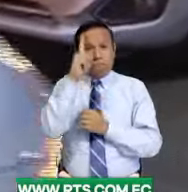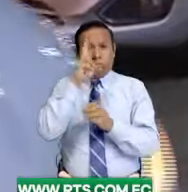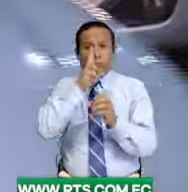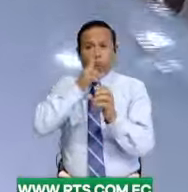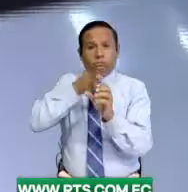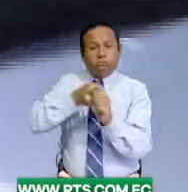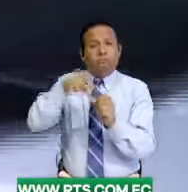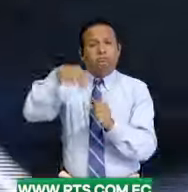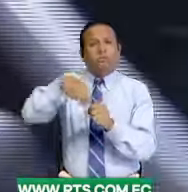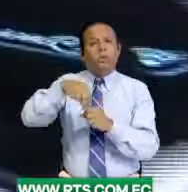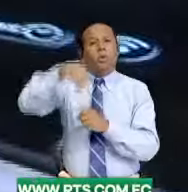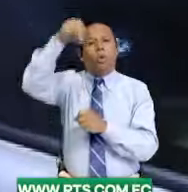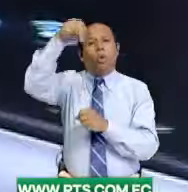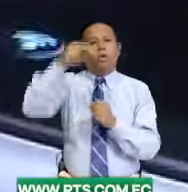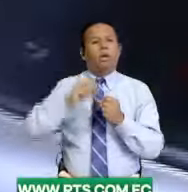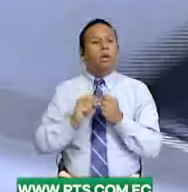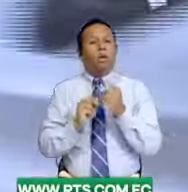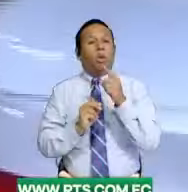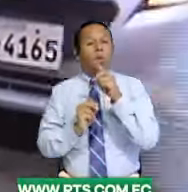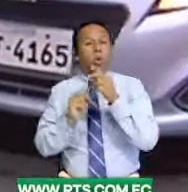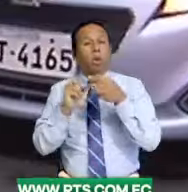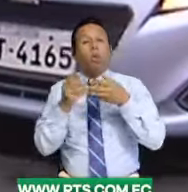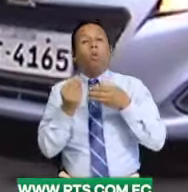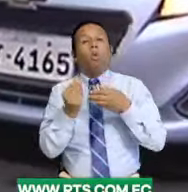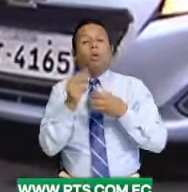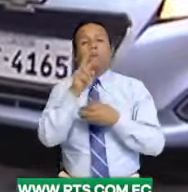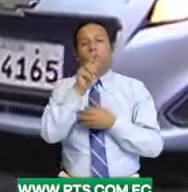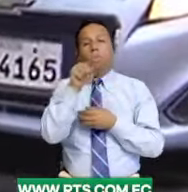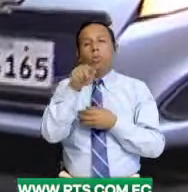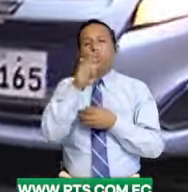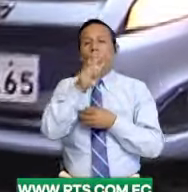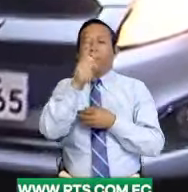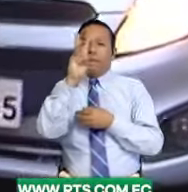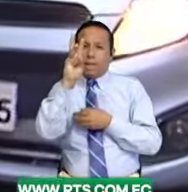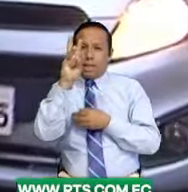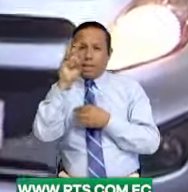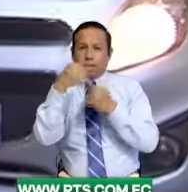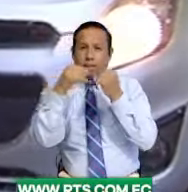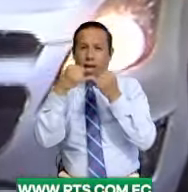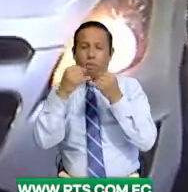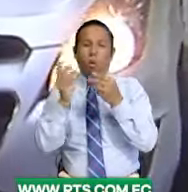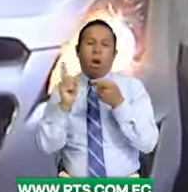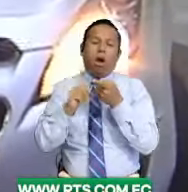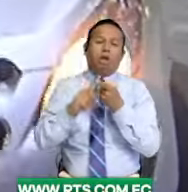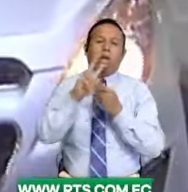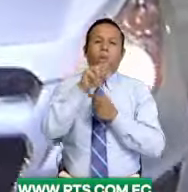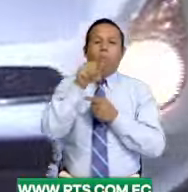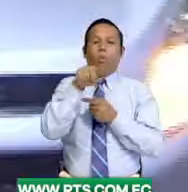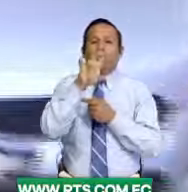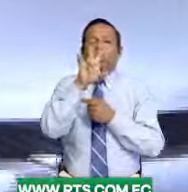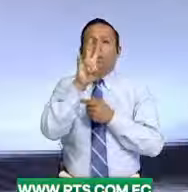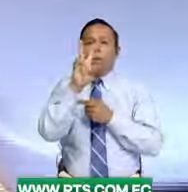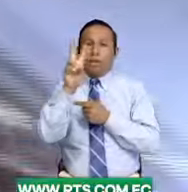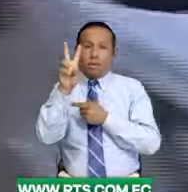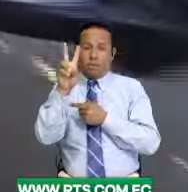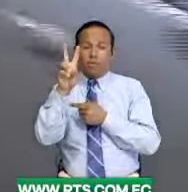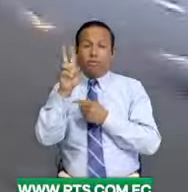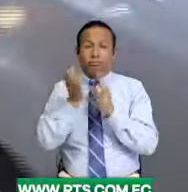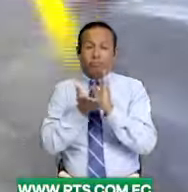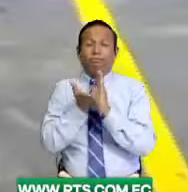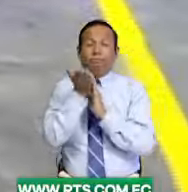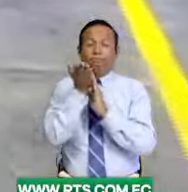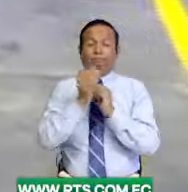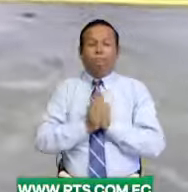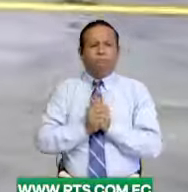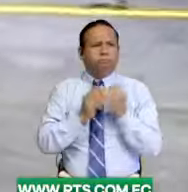Guayaquil, de $2.46 a $2.72. Hemos recorrido varias avenidas del norte de